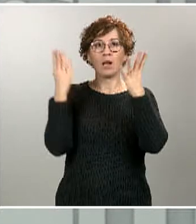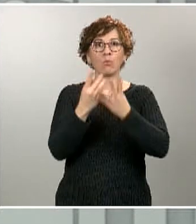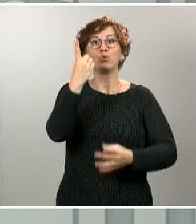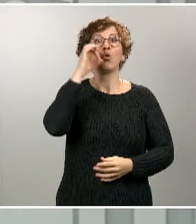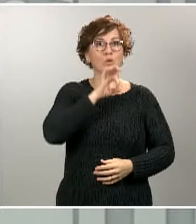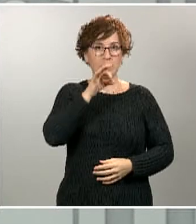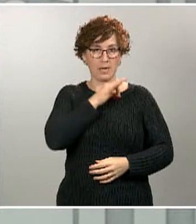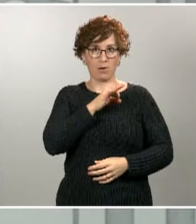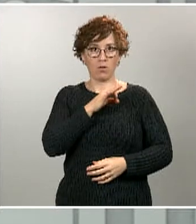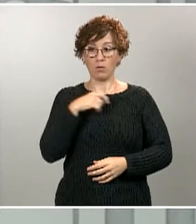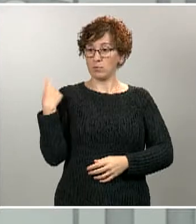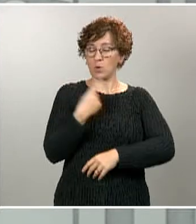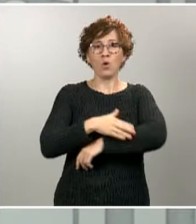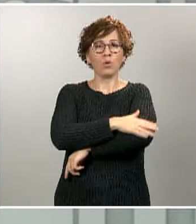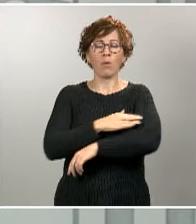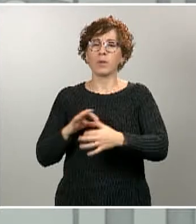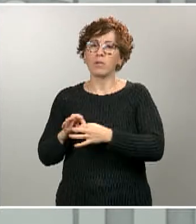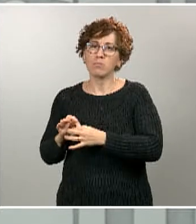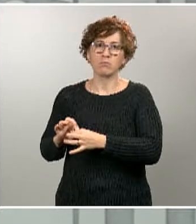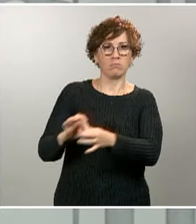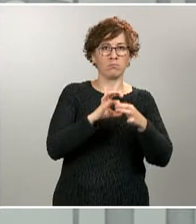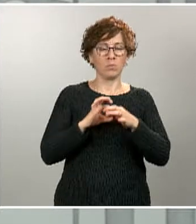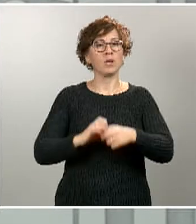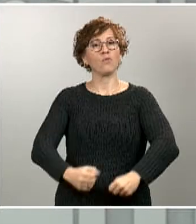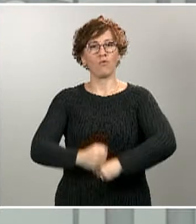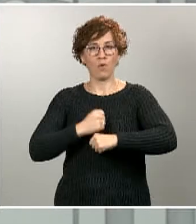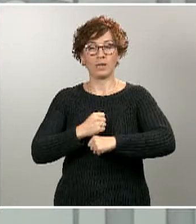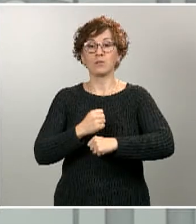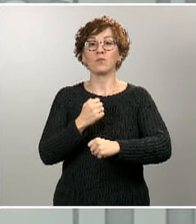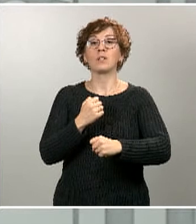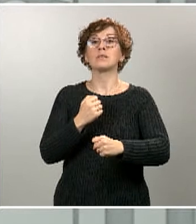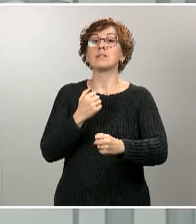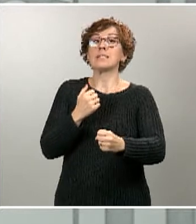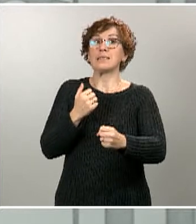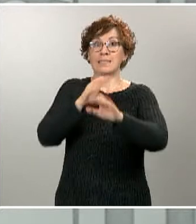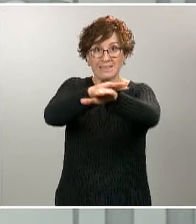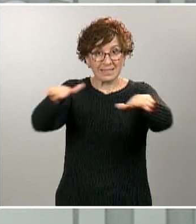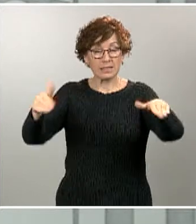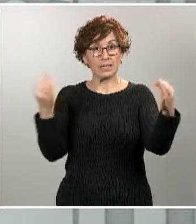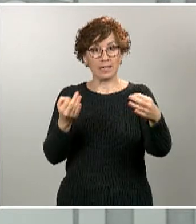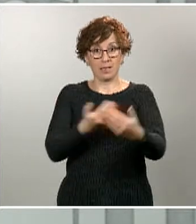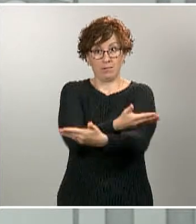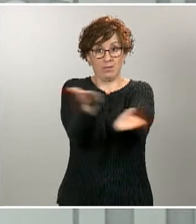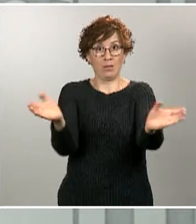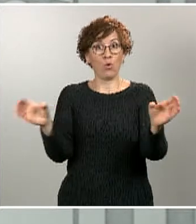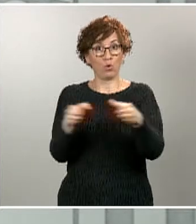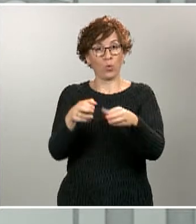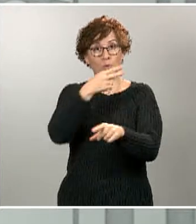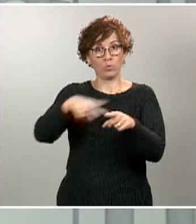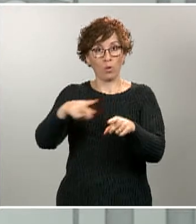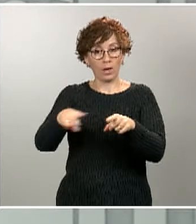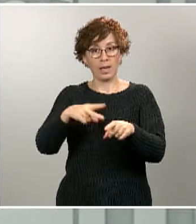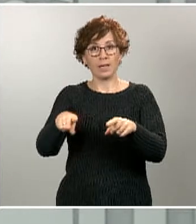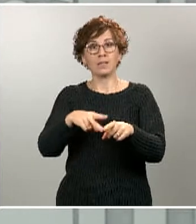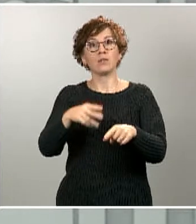Gobierno fuerte y lo que hacemos es un llamamiento a que el conjunto de las formaciones políticas puedan participar, puedan trabajar,